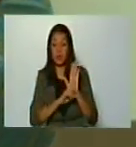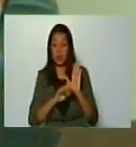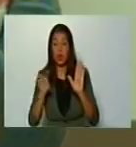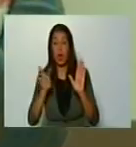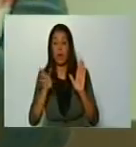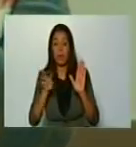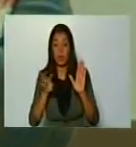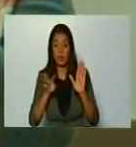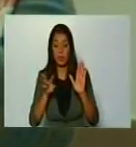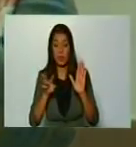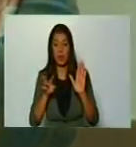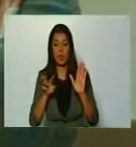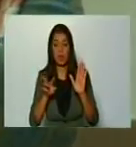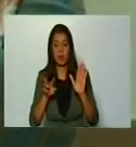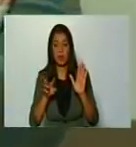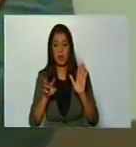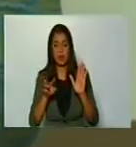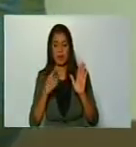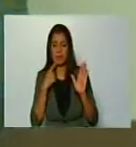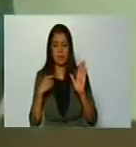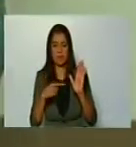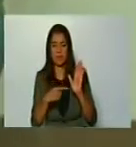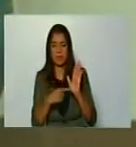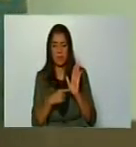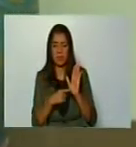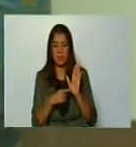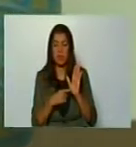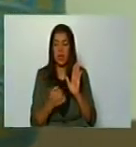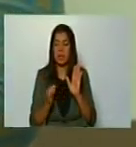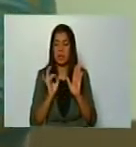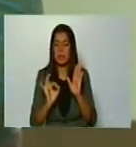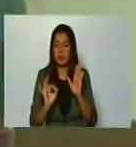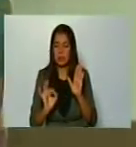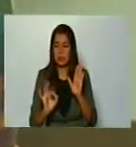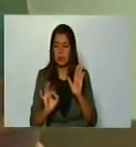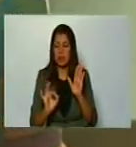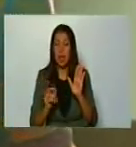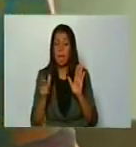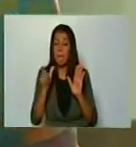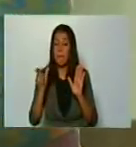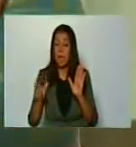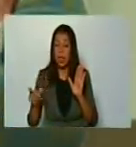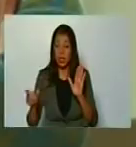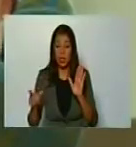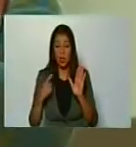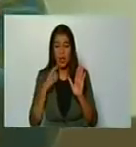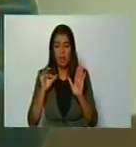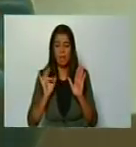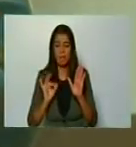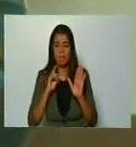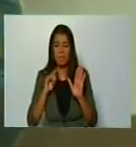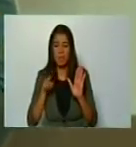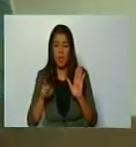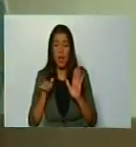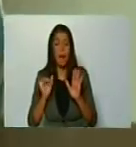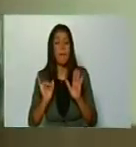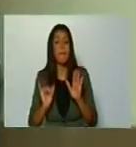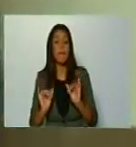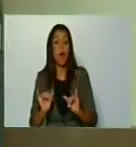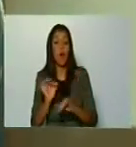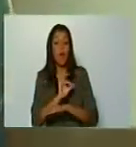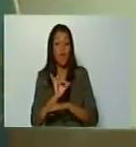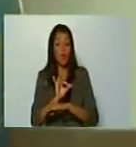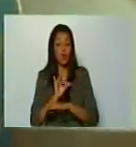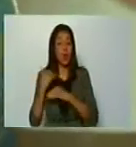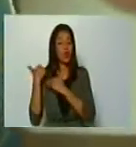de Venezuela prevé una prerrogativa para que pueda desarrollar sus funciones